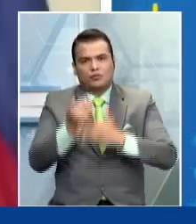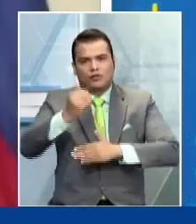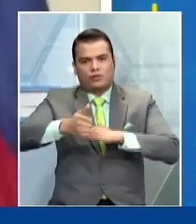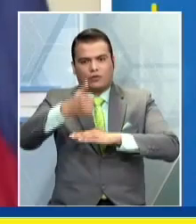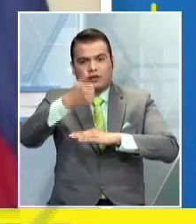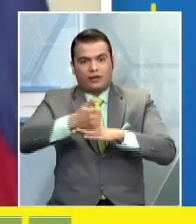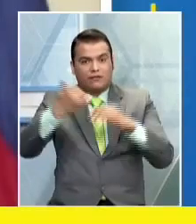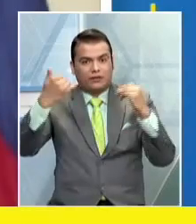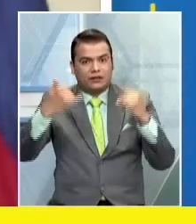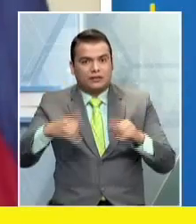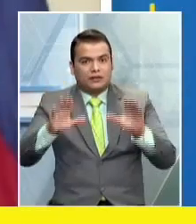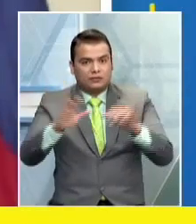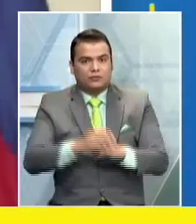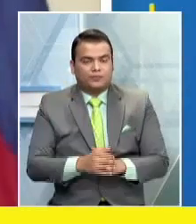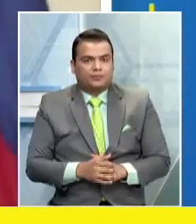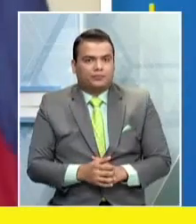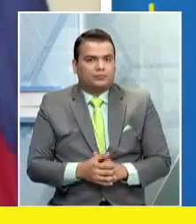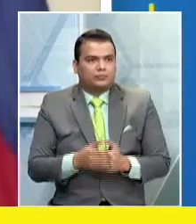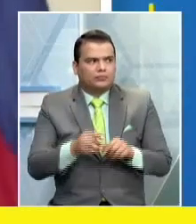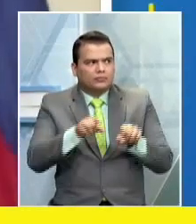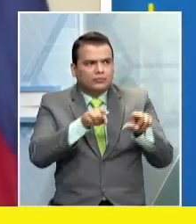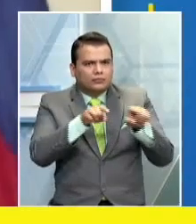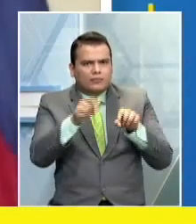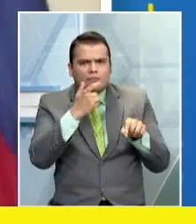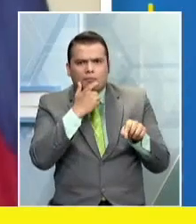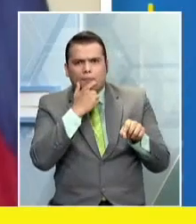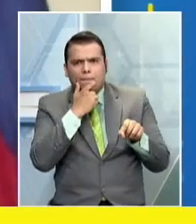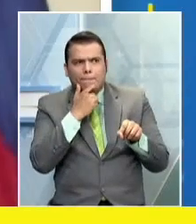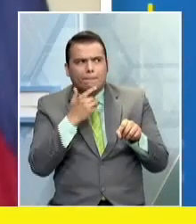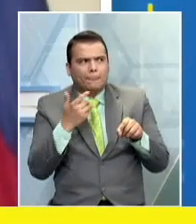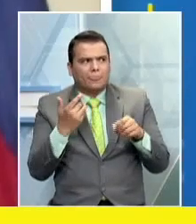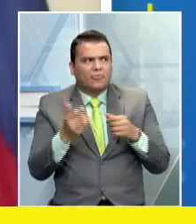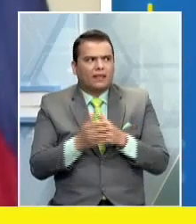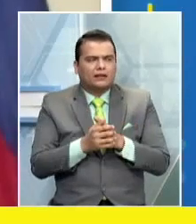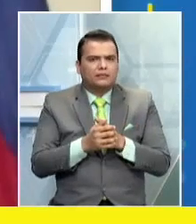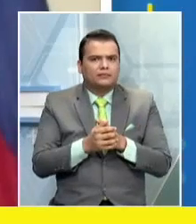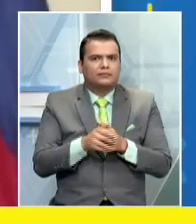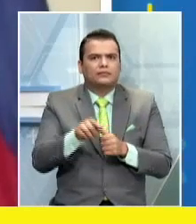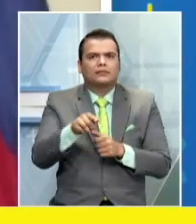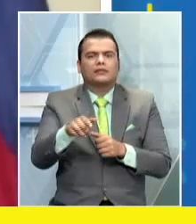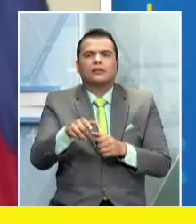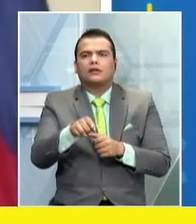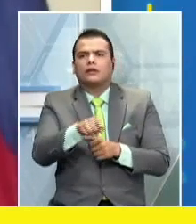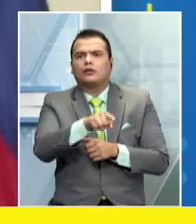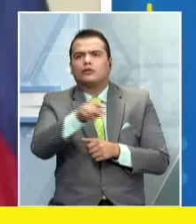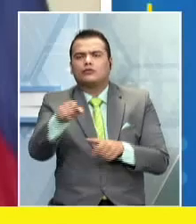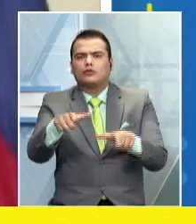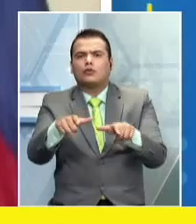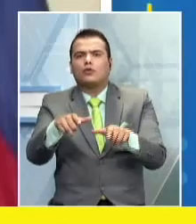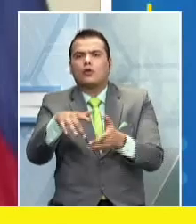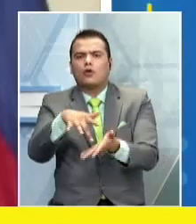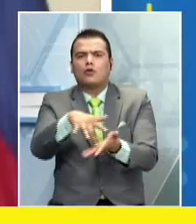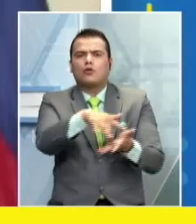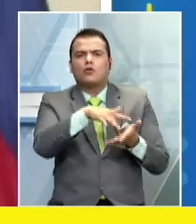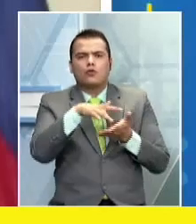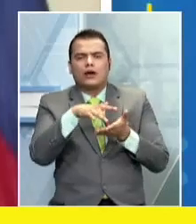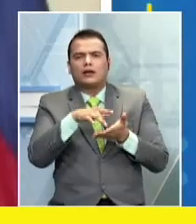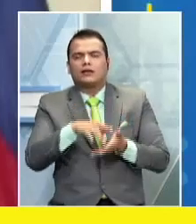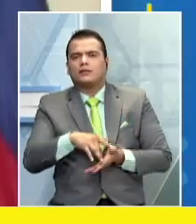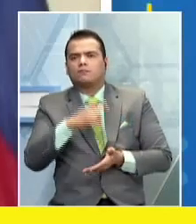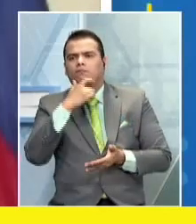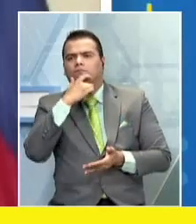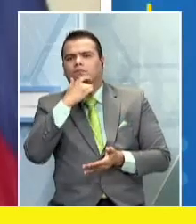Hablamos de la microfocalización del delito. Estamos estableciendo precisamente unos lugares puntuales donde está dando una